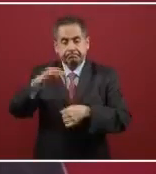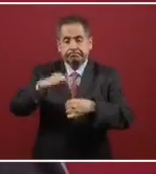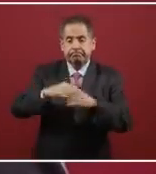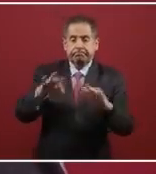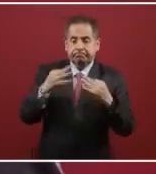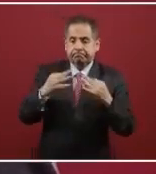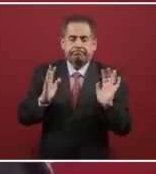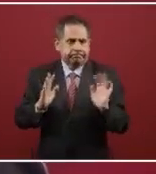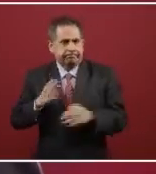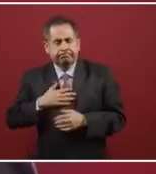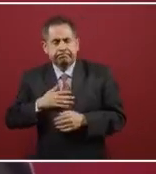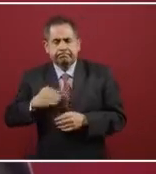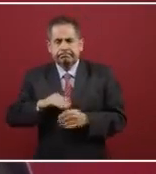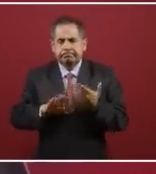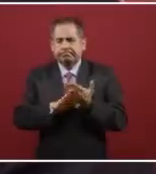estar